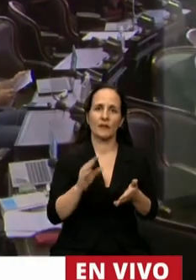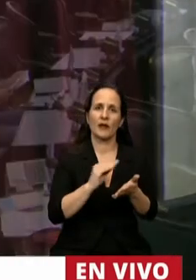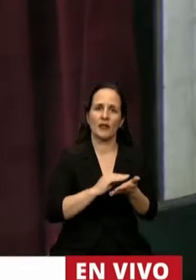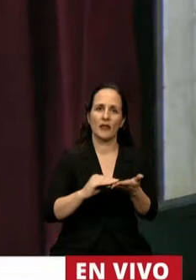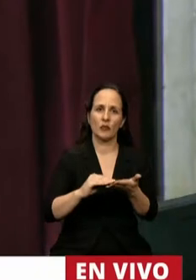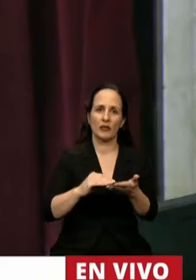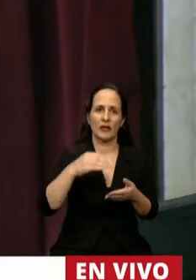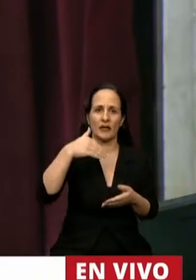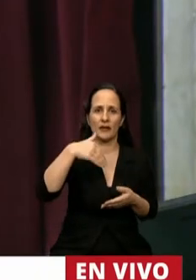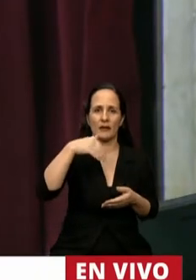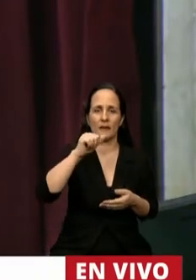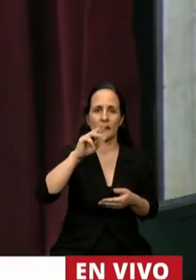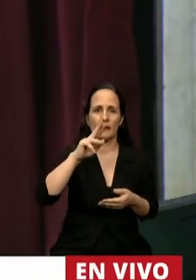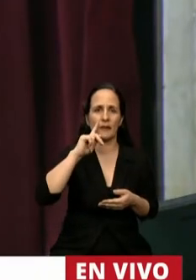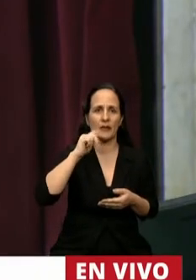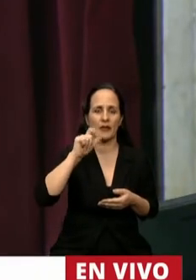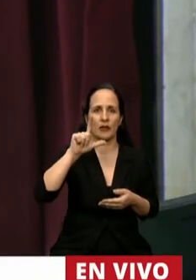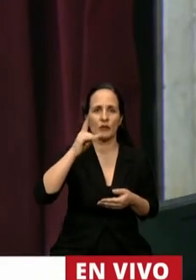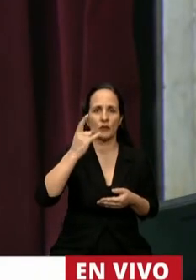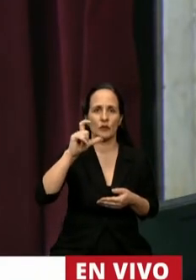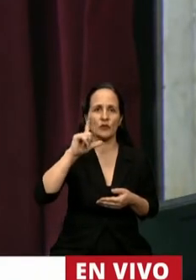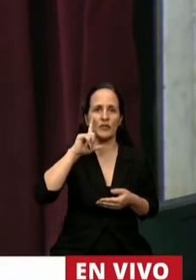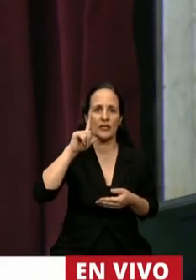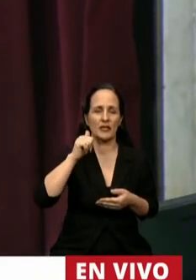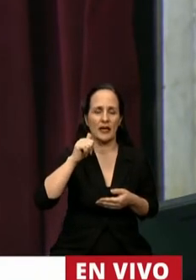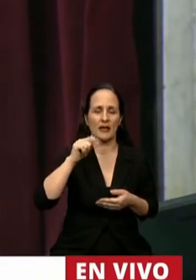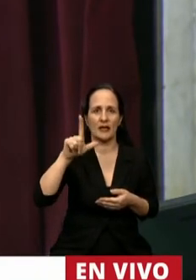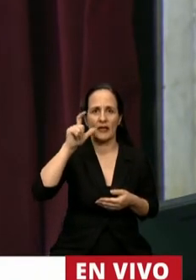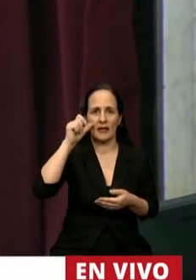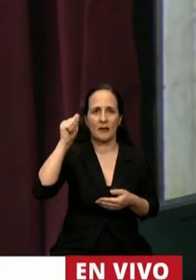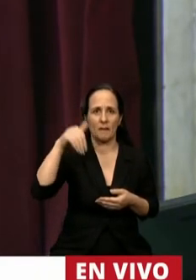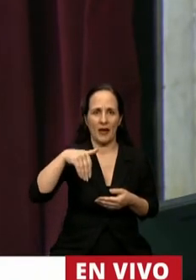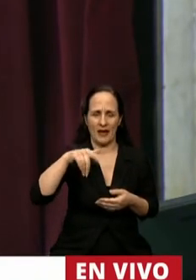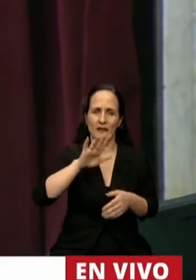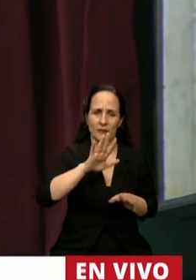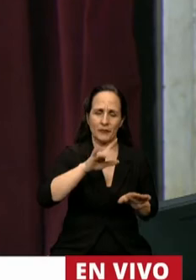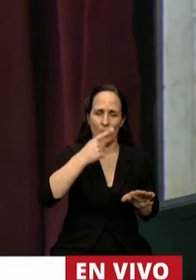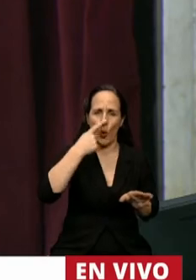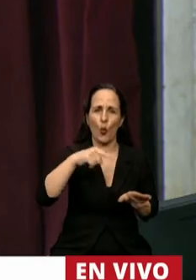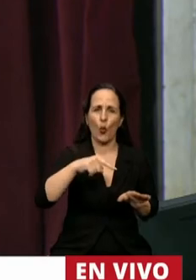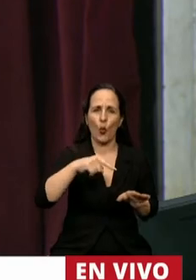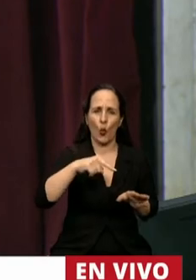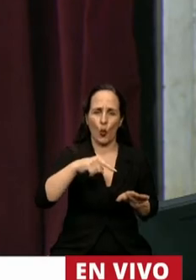Diputada María Lucila Lehmann. Un segundito, diputada Figueroa, que voy a hacer en la última pasada.